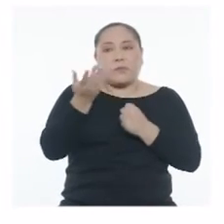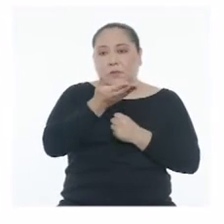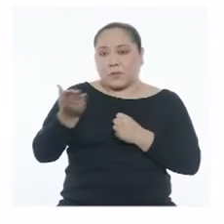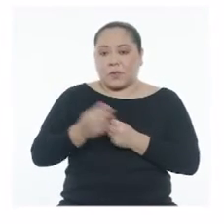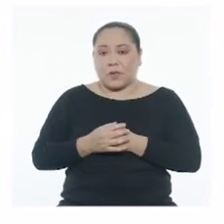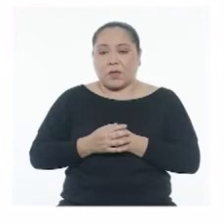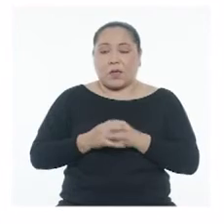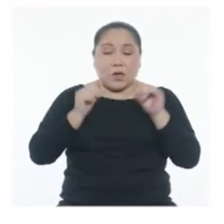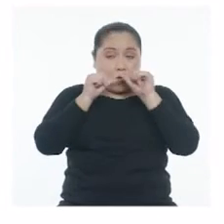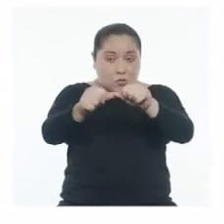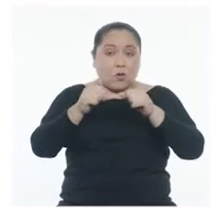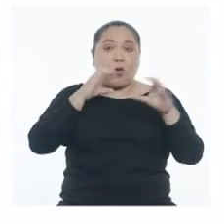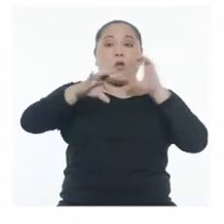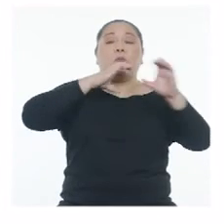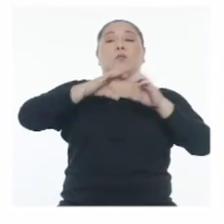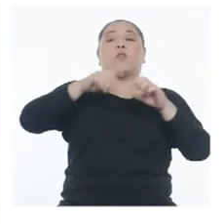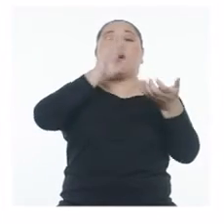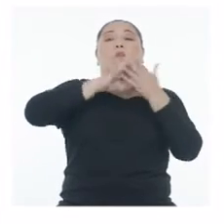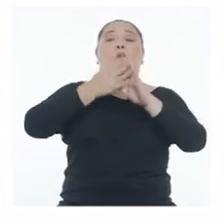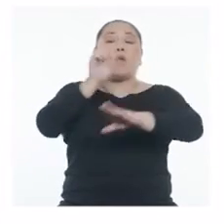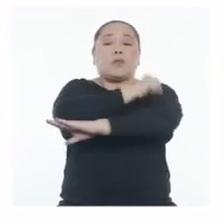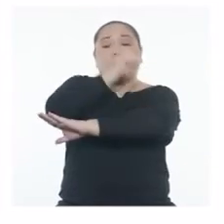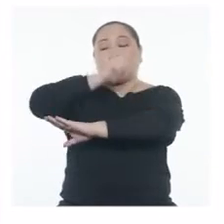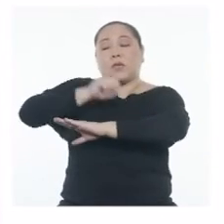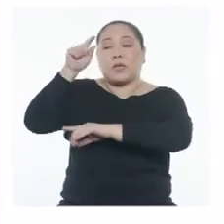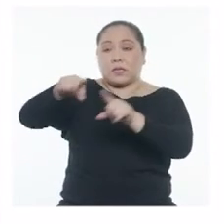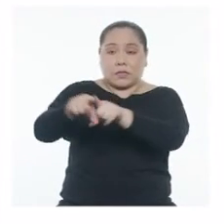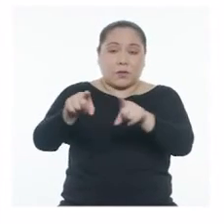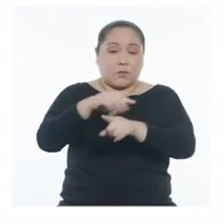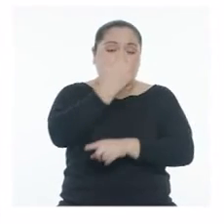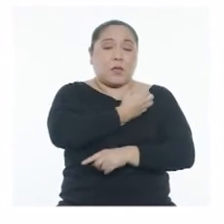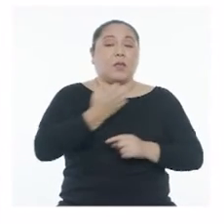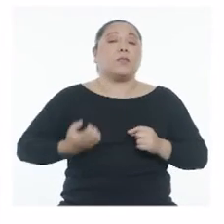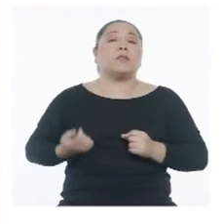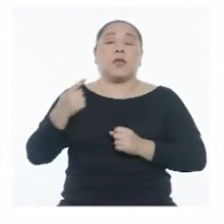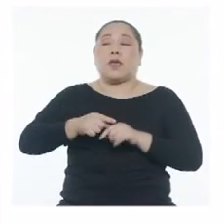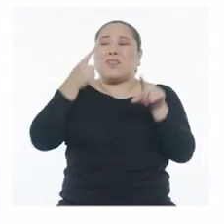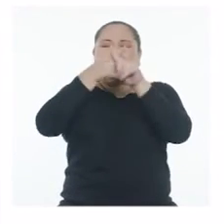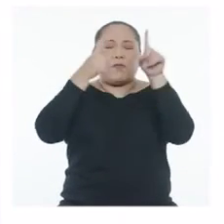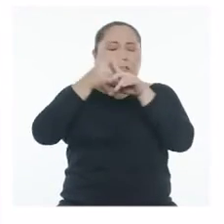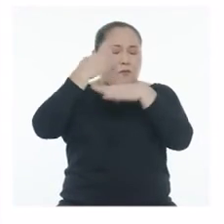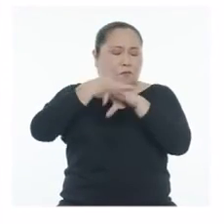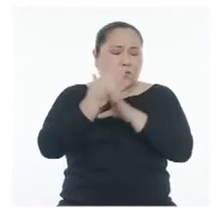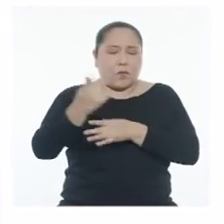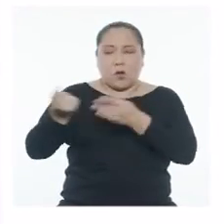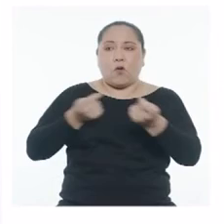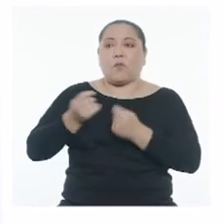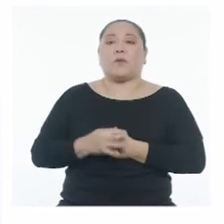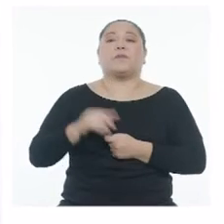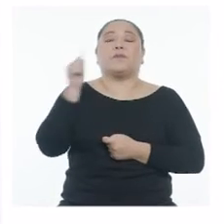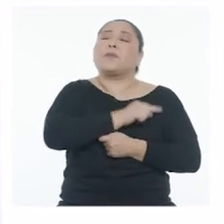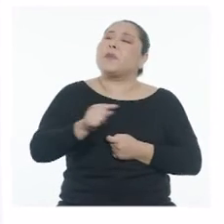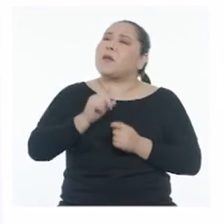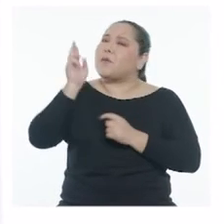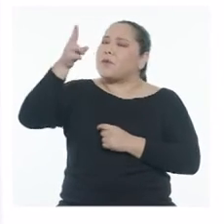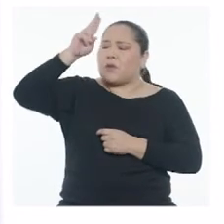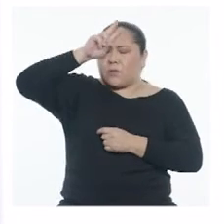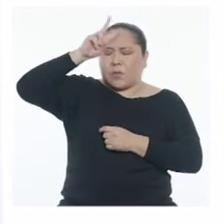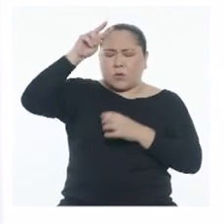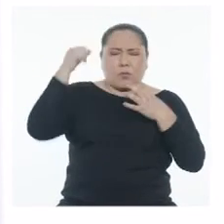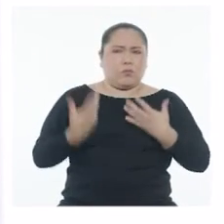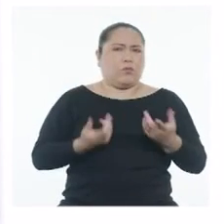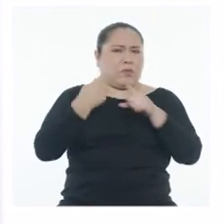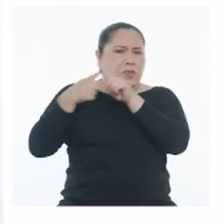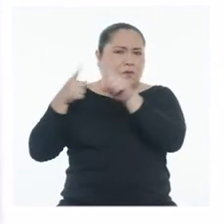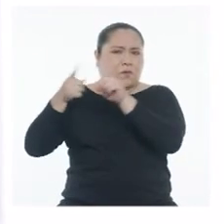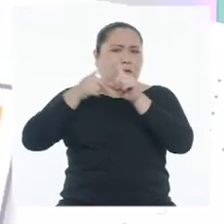ineludibles para el diálogo entre los pueblos indígenas y el Estado, en sus diferentes niveles de gobierno. Profesor, el Perú goza de